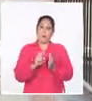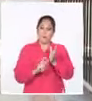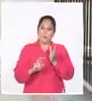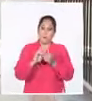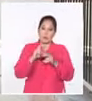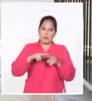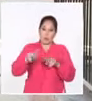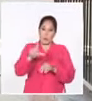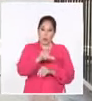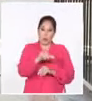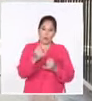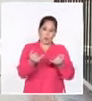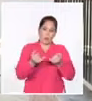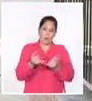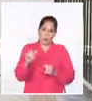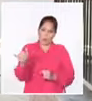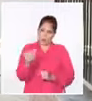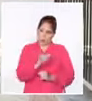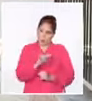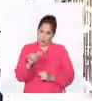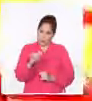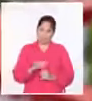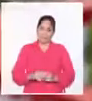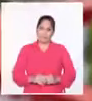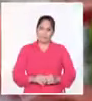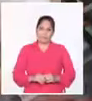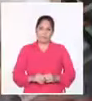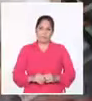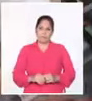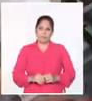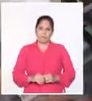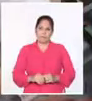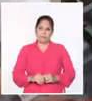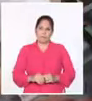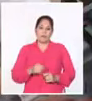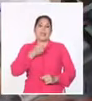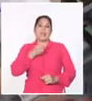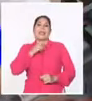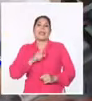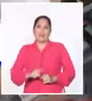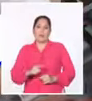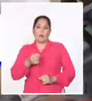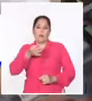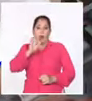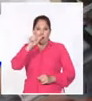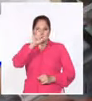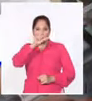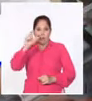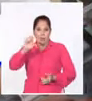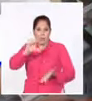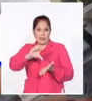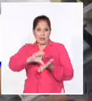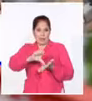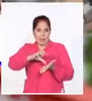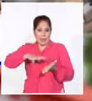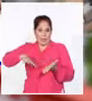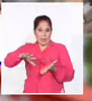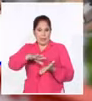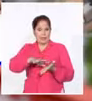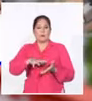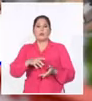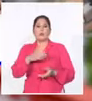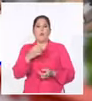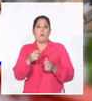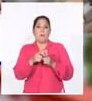Holguín, el periodista Daniel Santiesteban nos narra este entuerto. Por ejemplo, en una cafetería del centro de la ciudad, mi cuenta